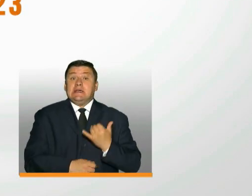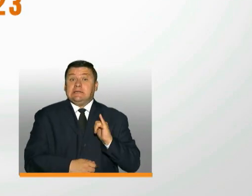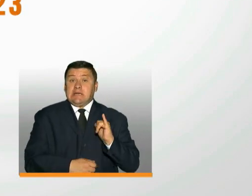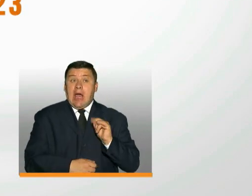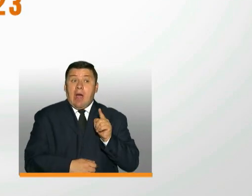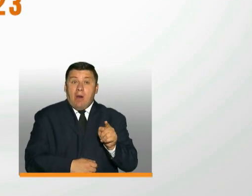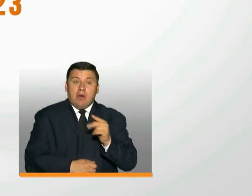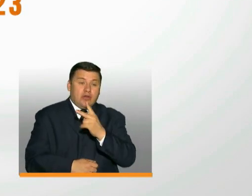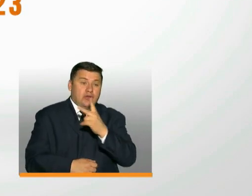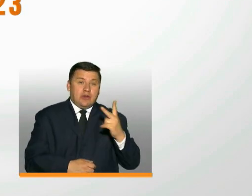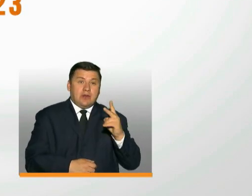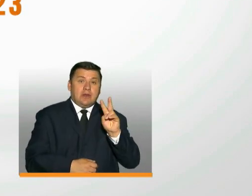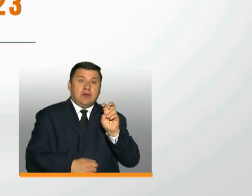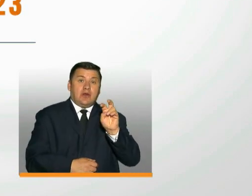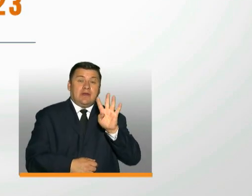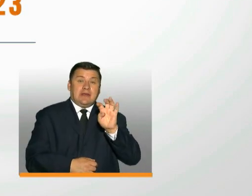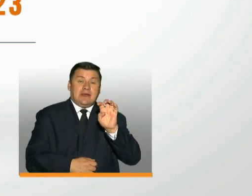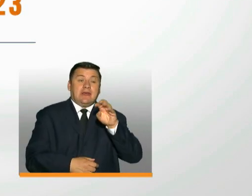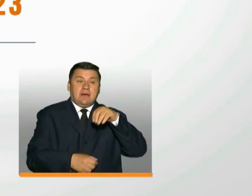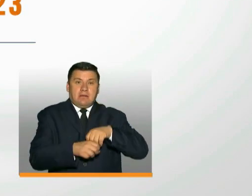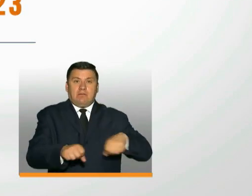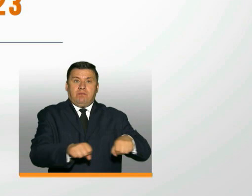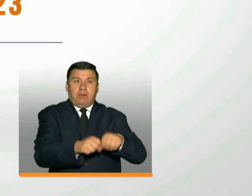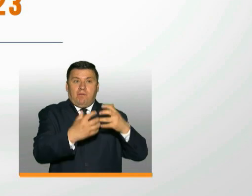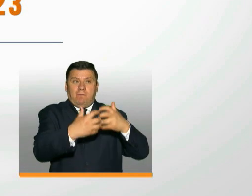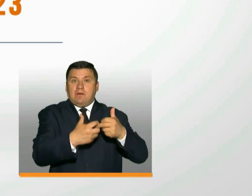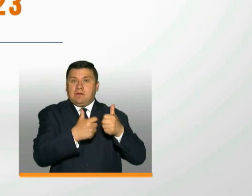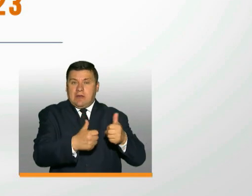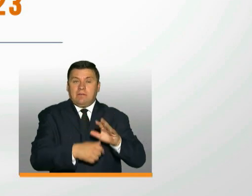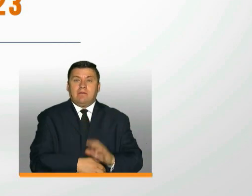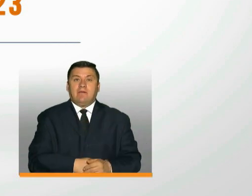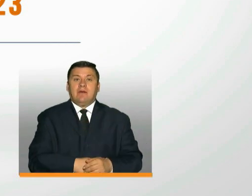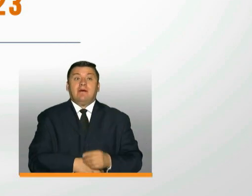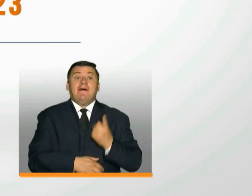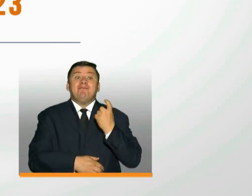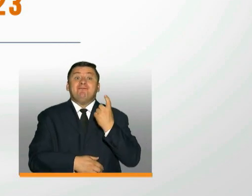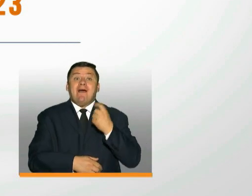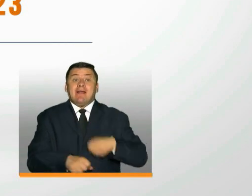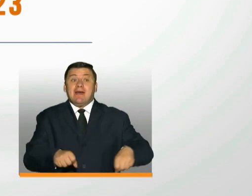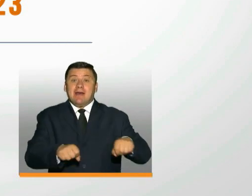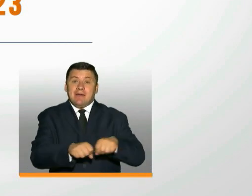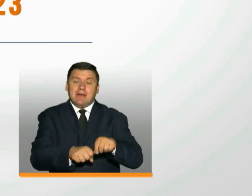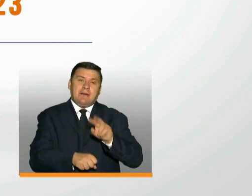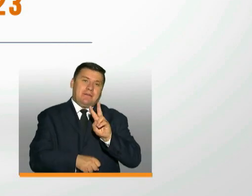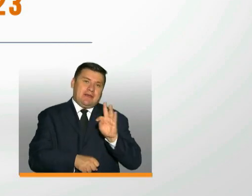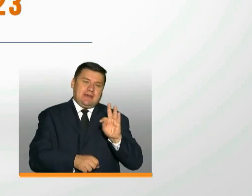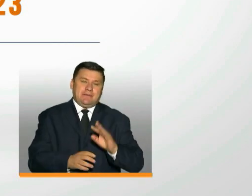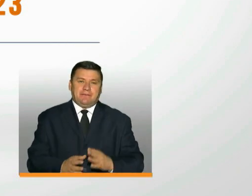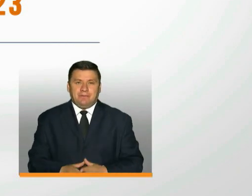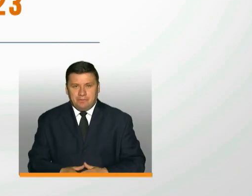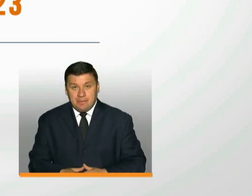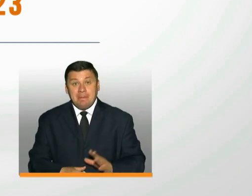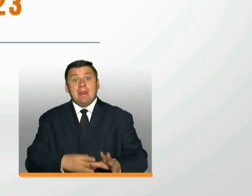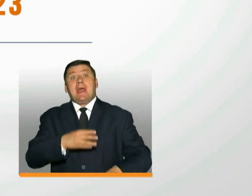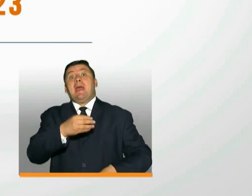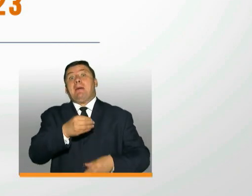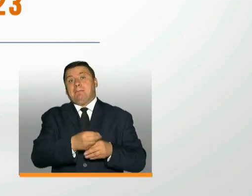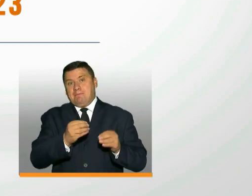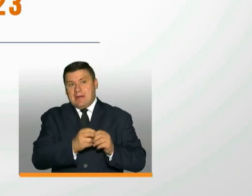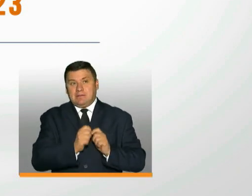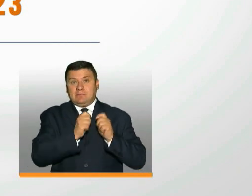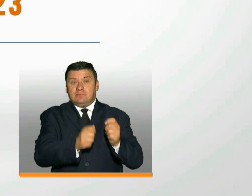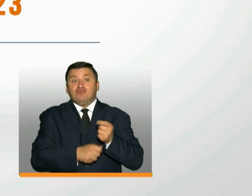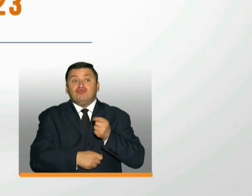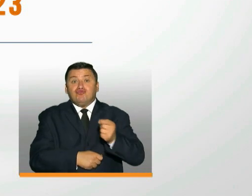de los cuales 297 han sido instalados, y en sitio para instalación hay 23, y adicionales para entrega